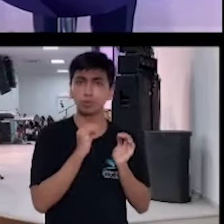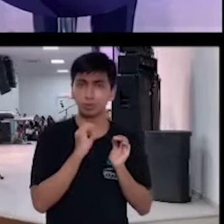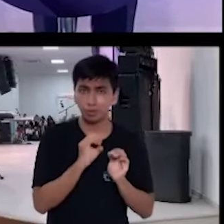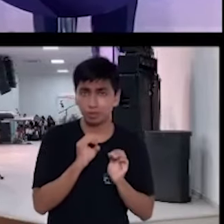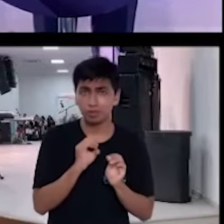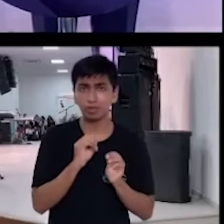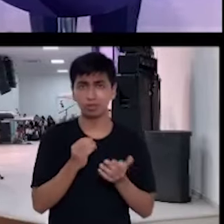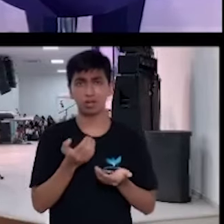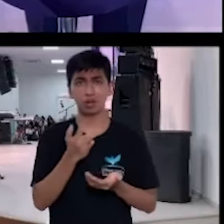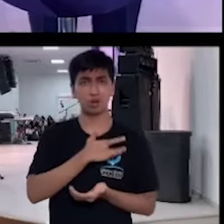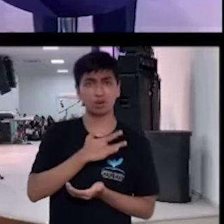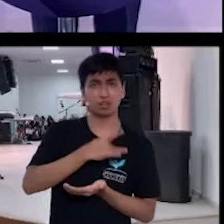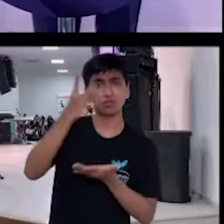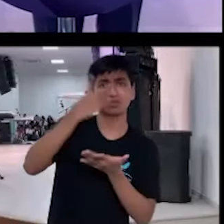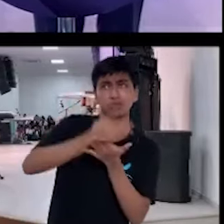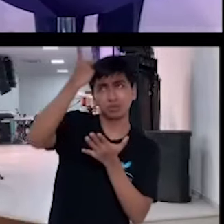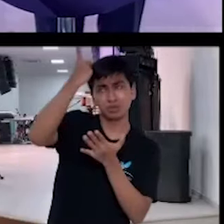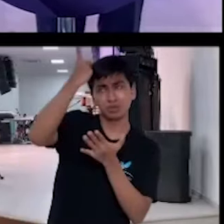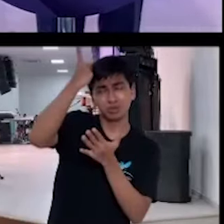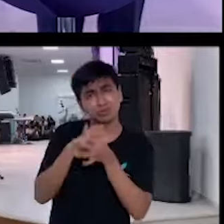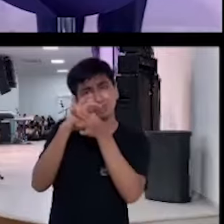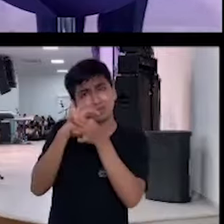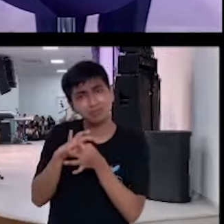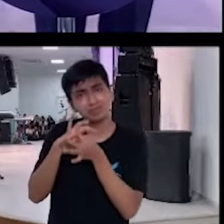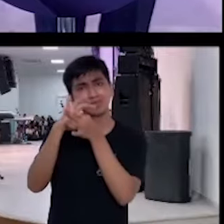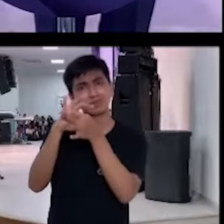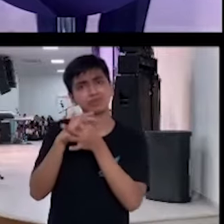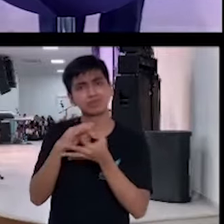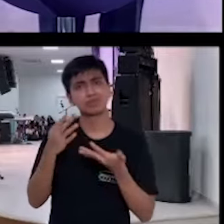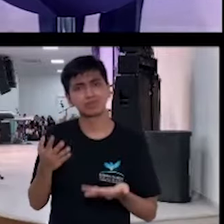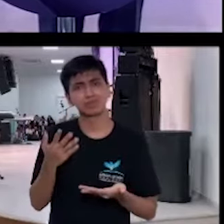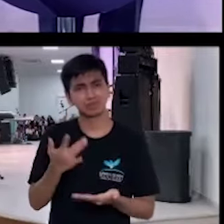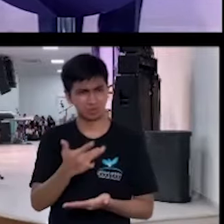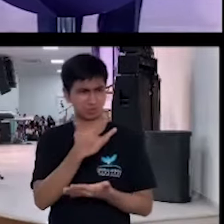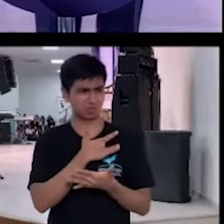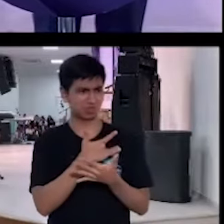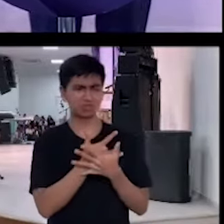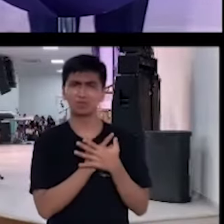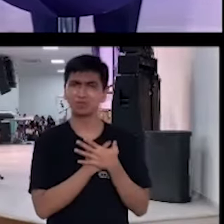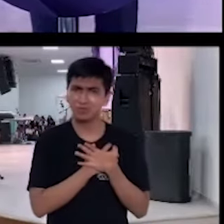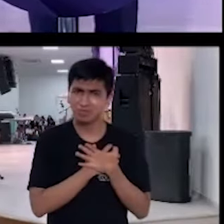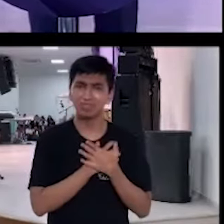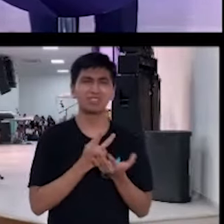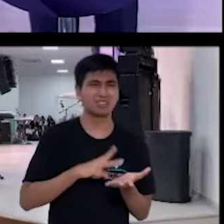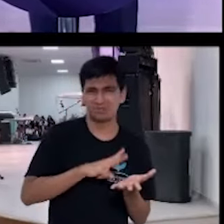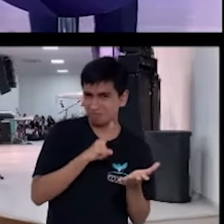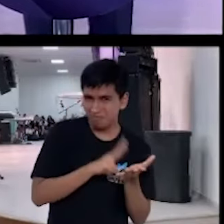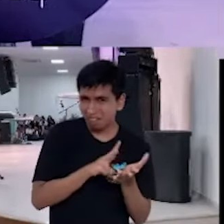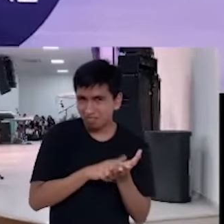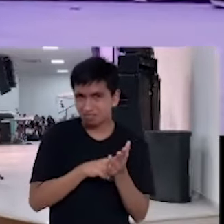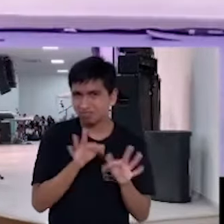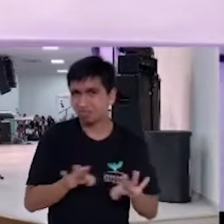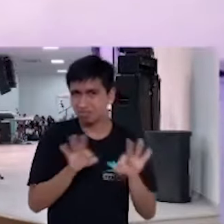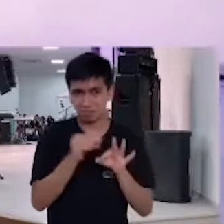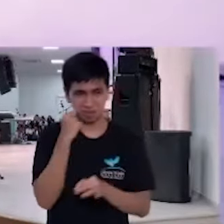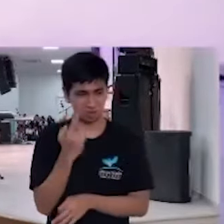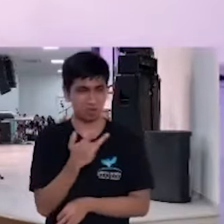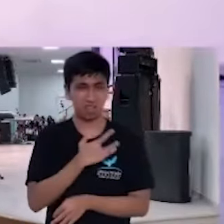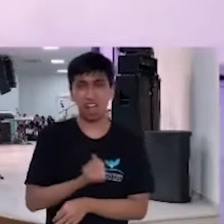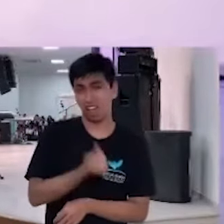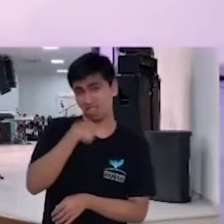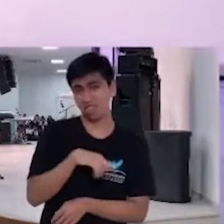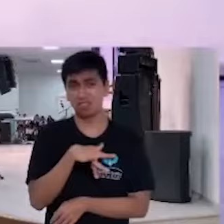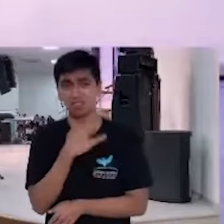el corazón, hermano, nacen esas intenciones, esos deseos, esas inquietudes, esos deseos de